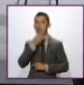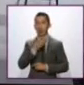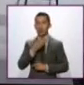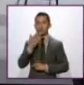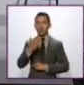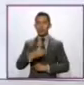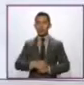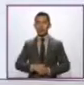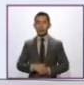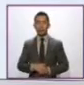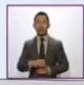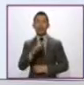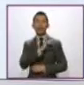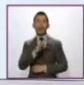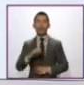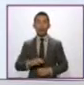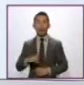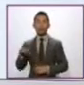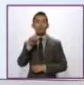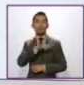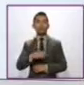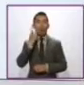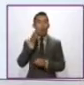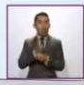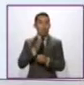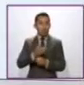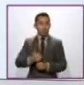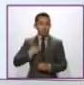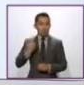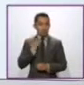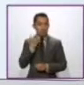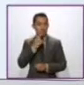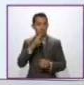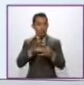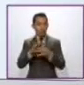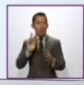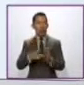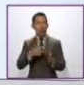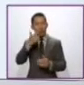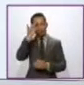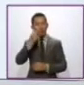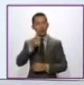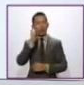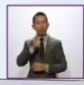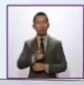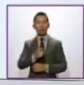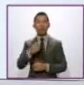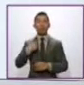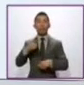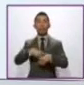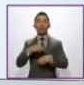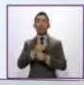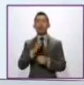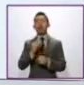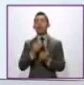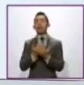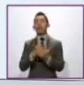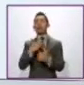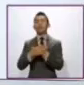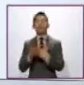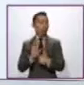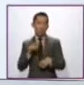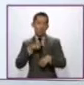Así que los candidatos que deseen aprovechar este tiempo, y recordando una vez más que no es acumulable, si no aprovechan